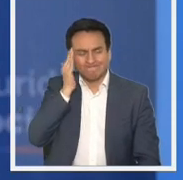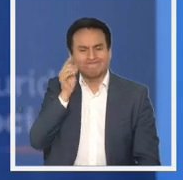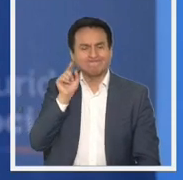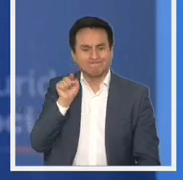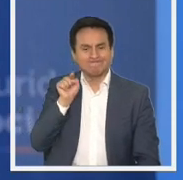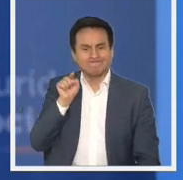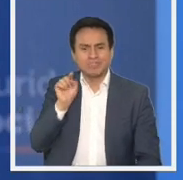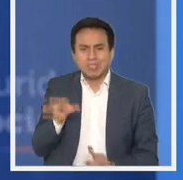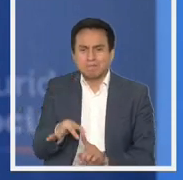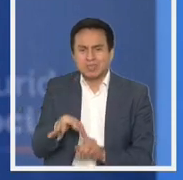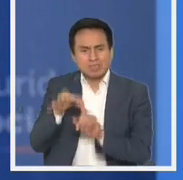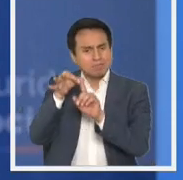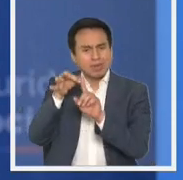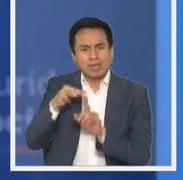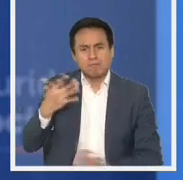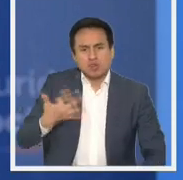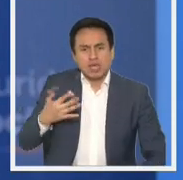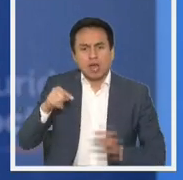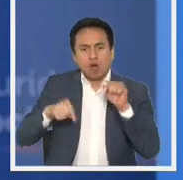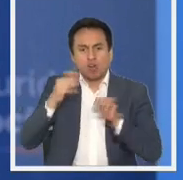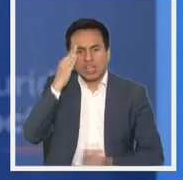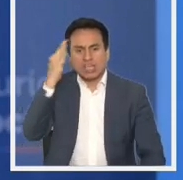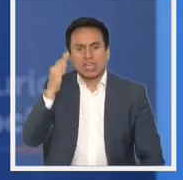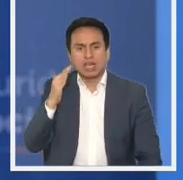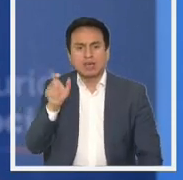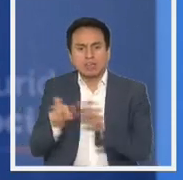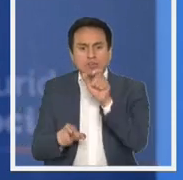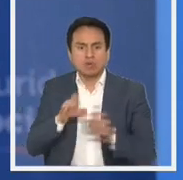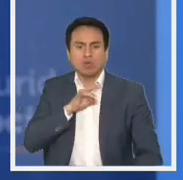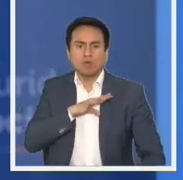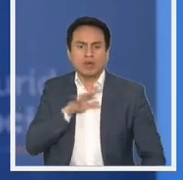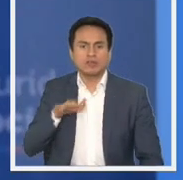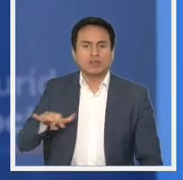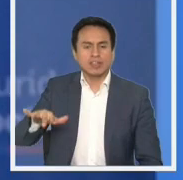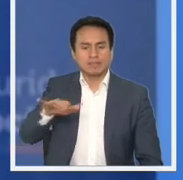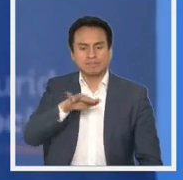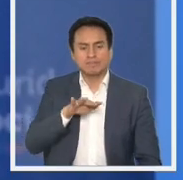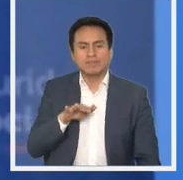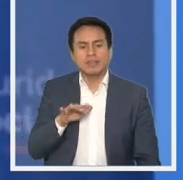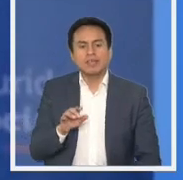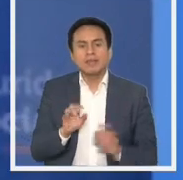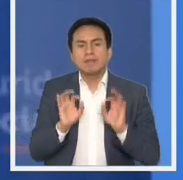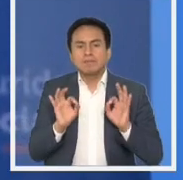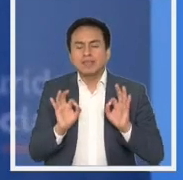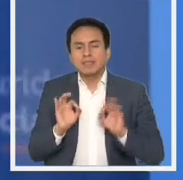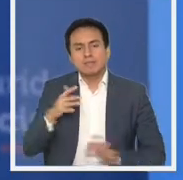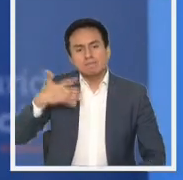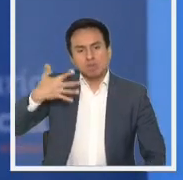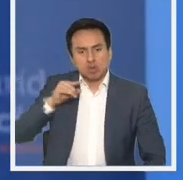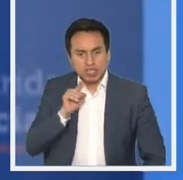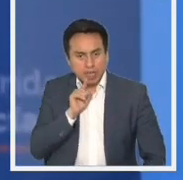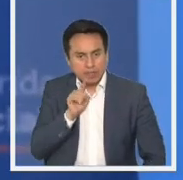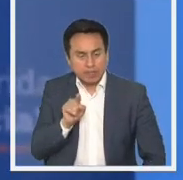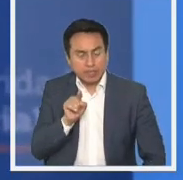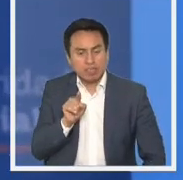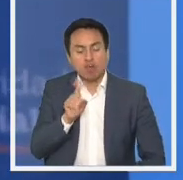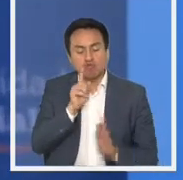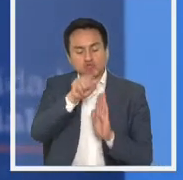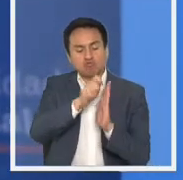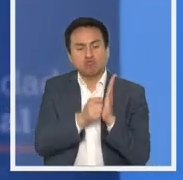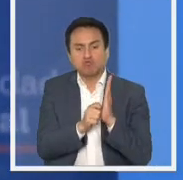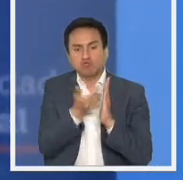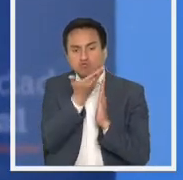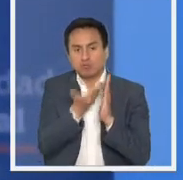la principal prioridad hoy día de nuestros compatriotas parte importante de este